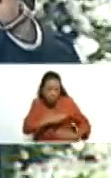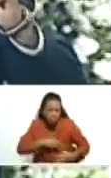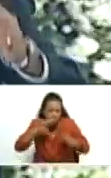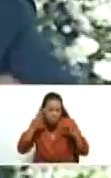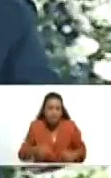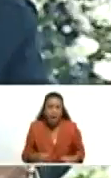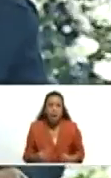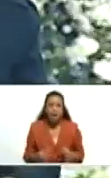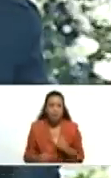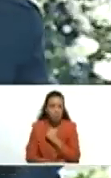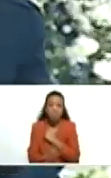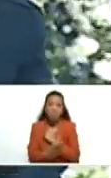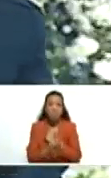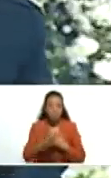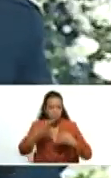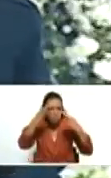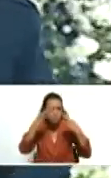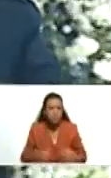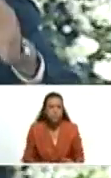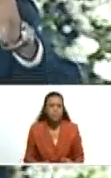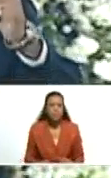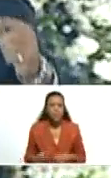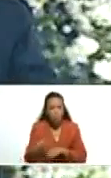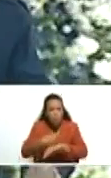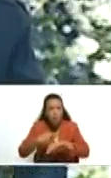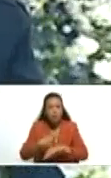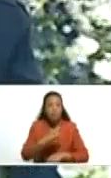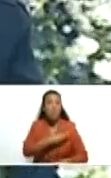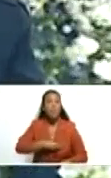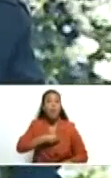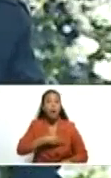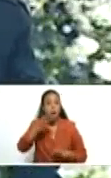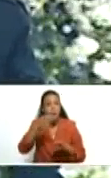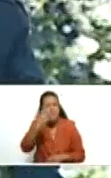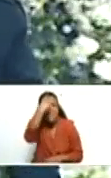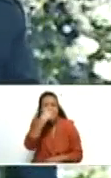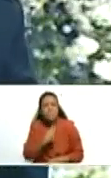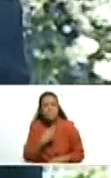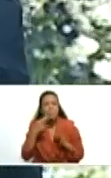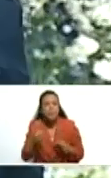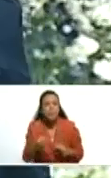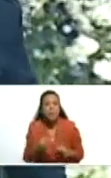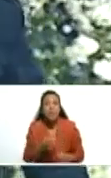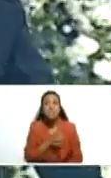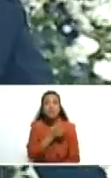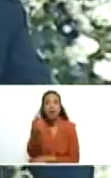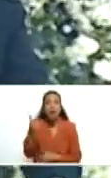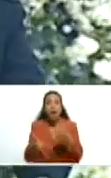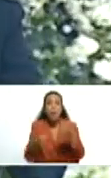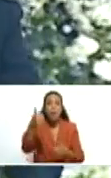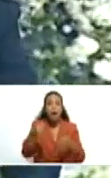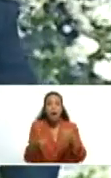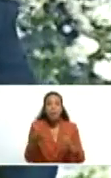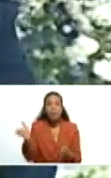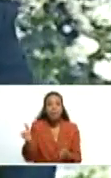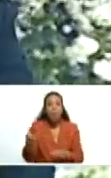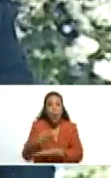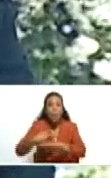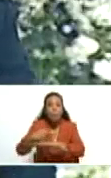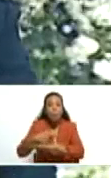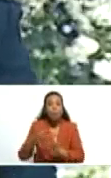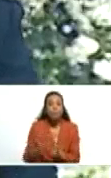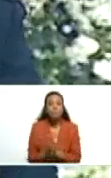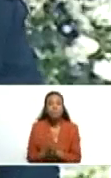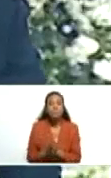como gobernante, de tu moral? Y se lanzó al combate.